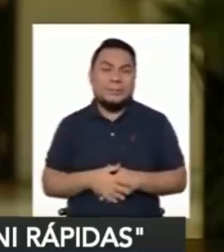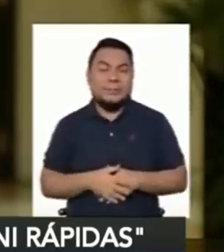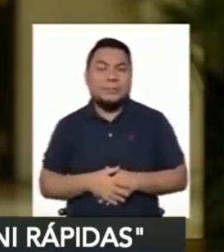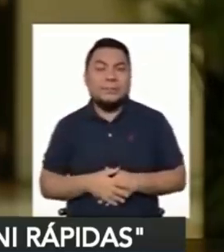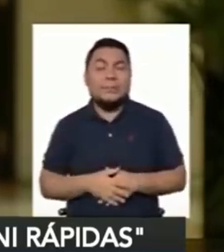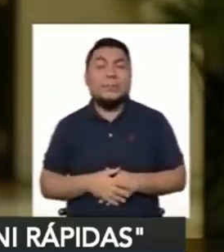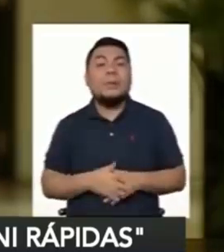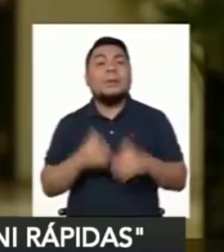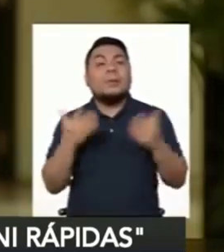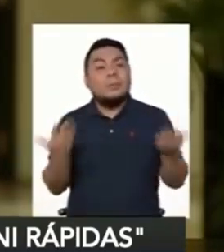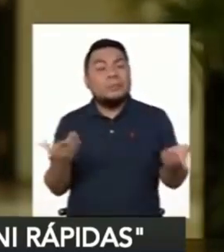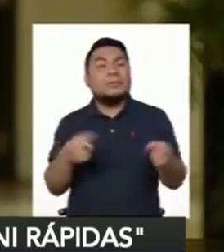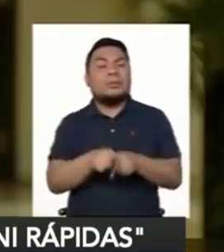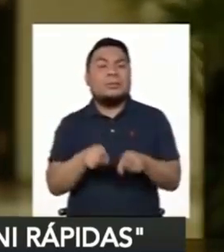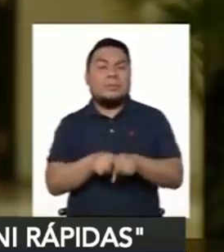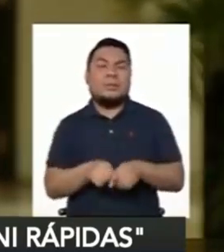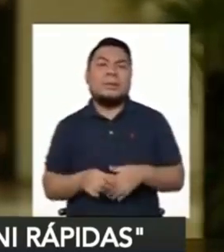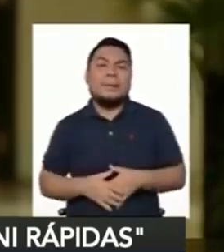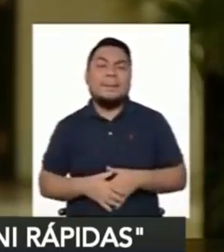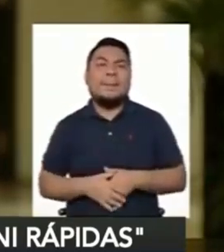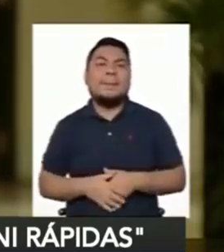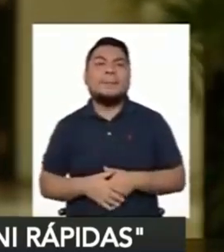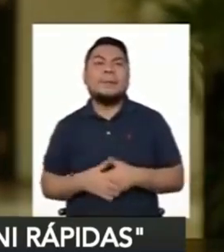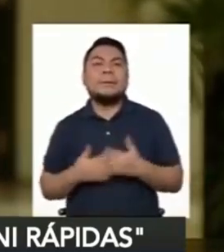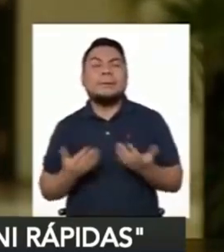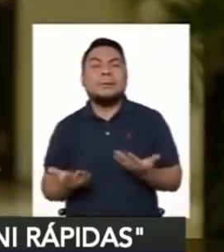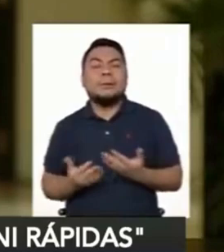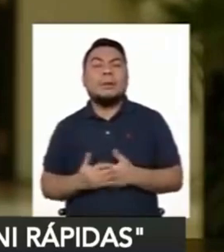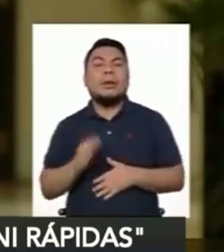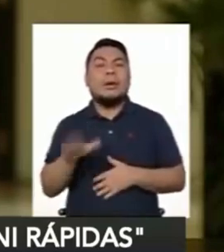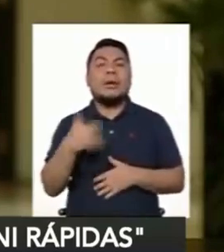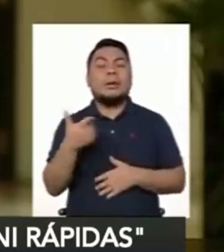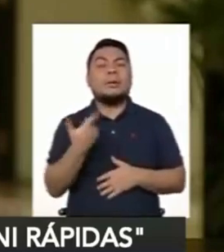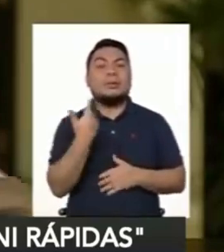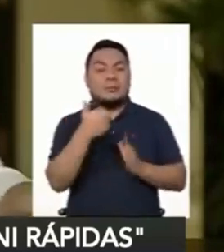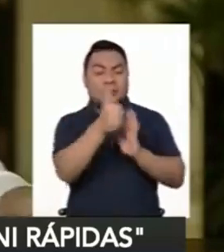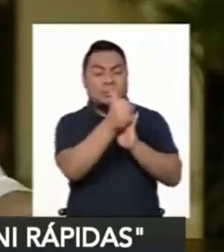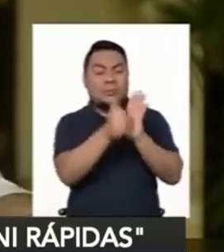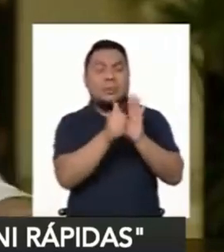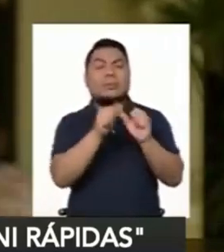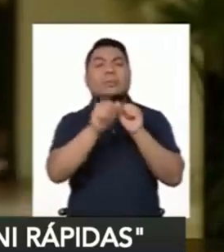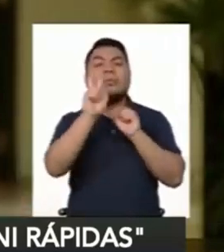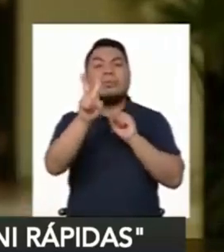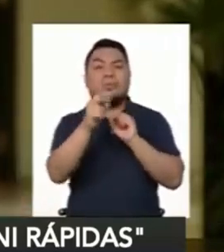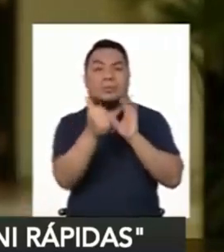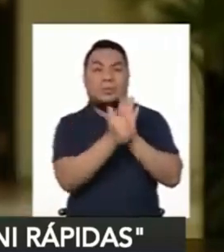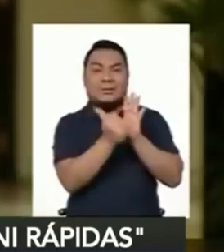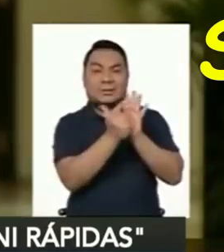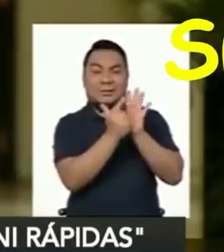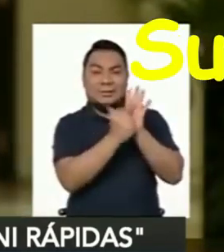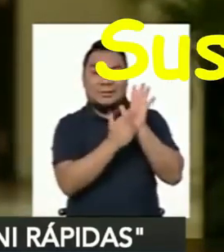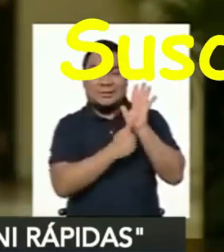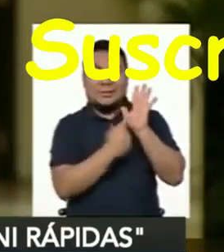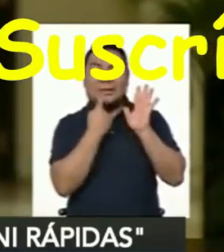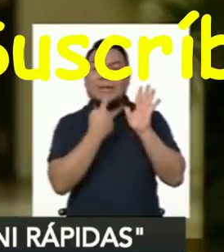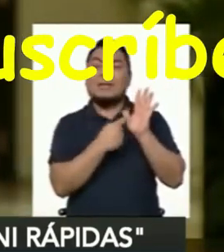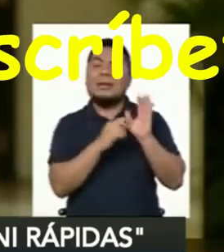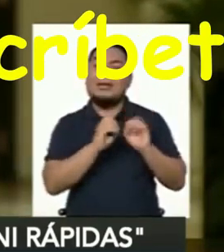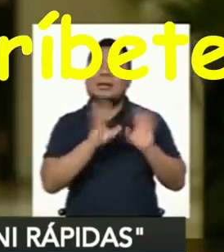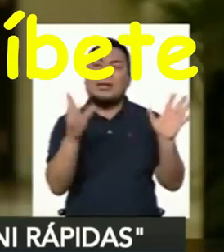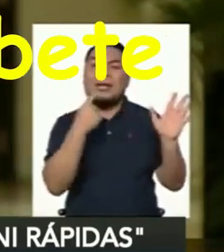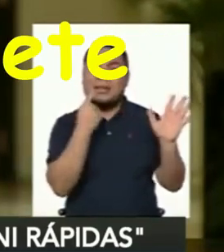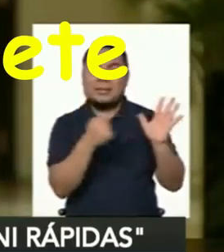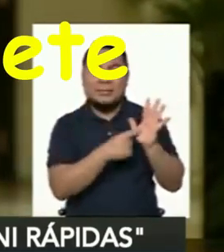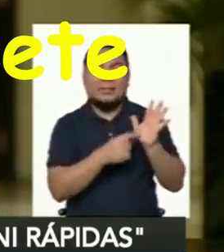eso también hay un artículo, el artículo 2 de este decreto supremo, establece